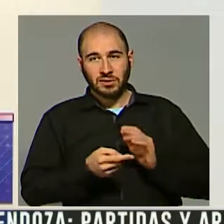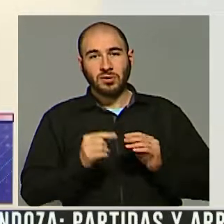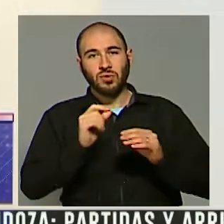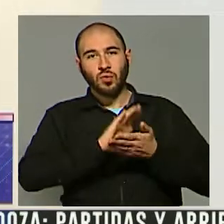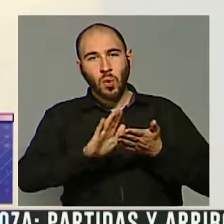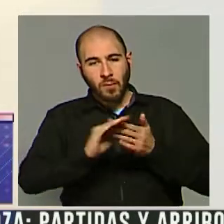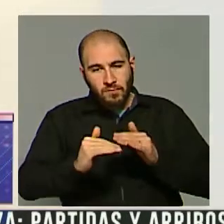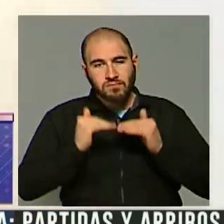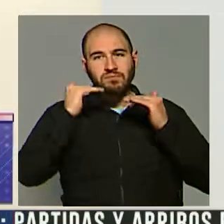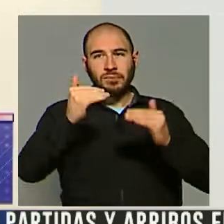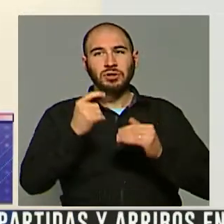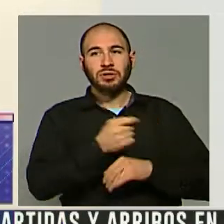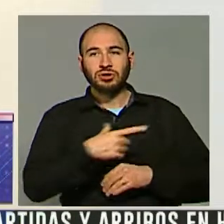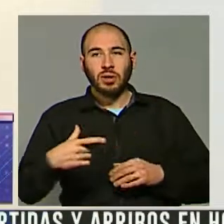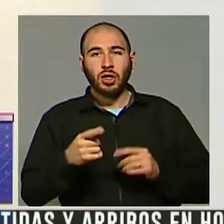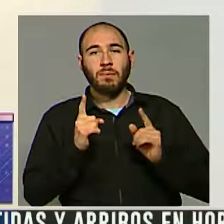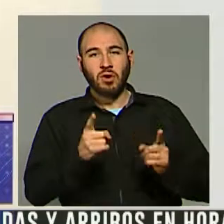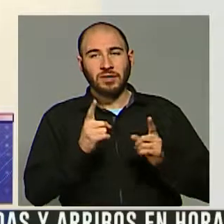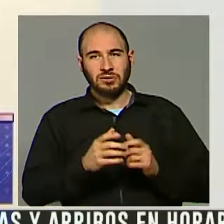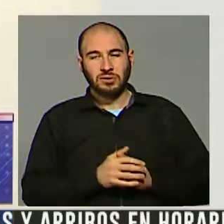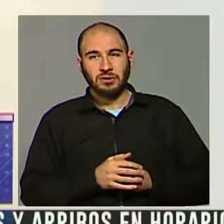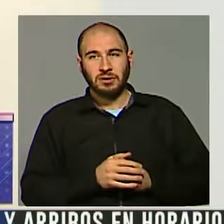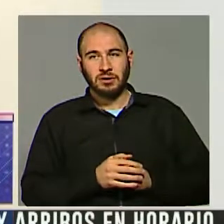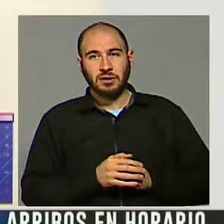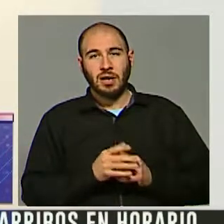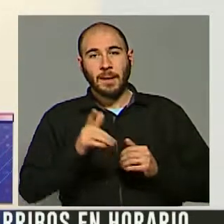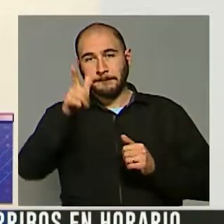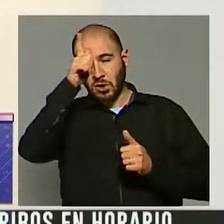actualizar el salario docente,